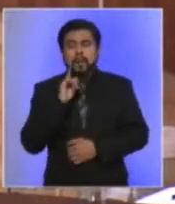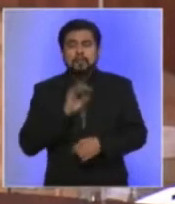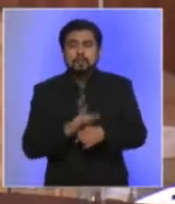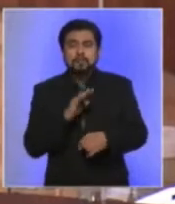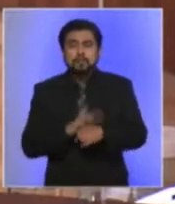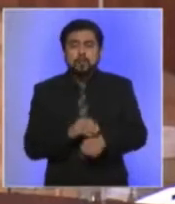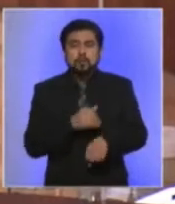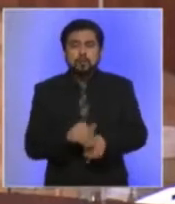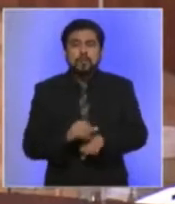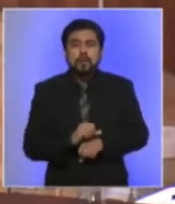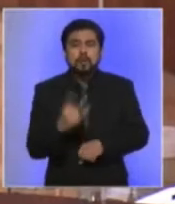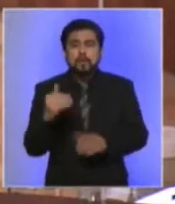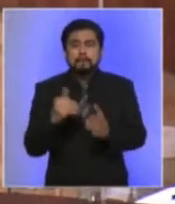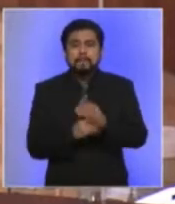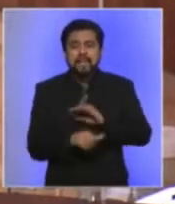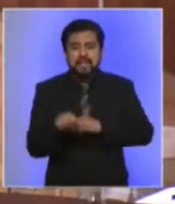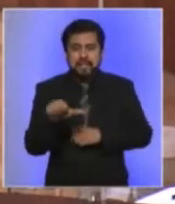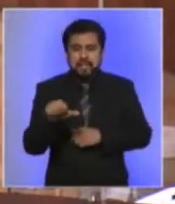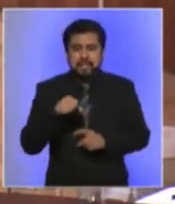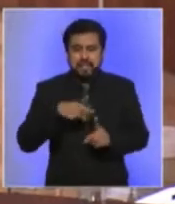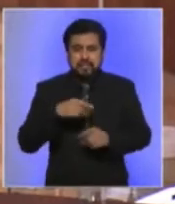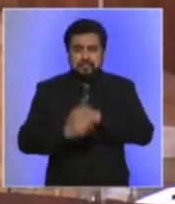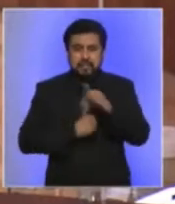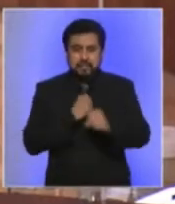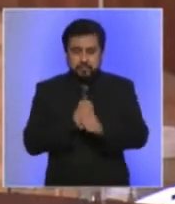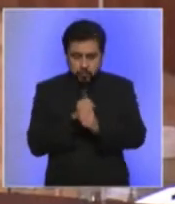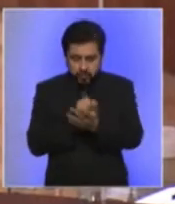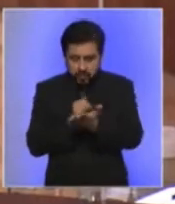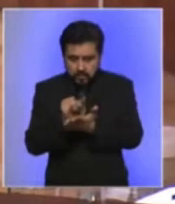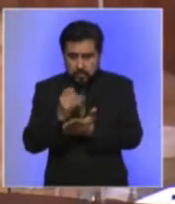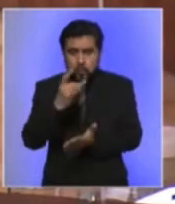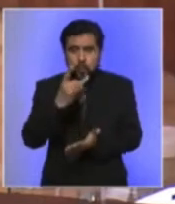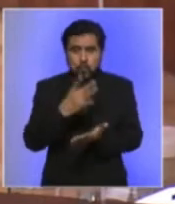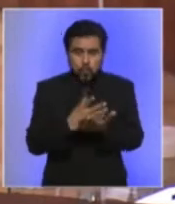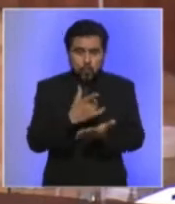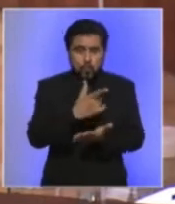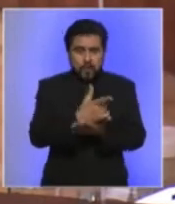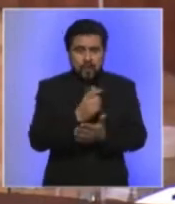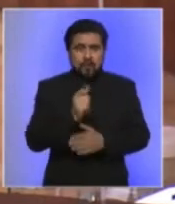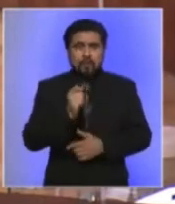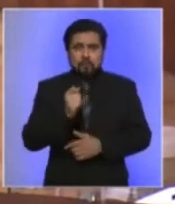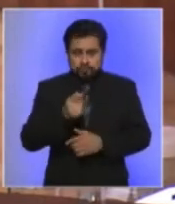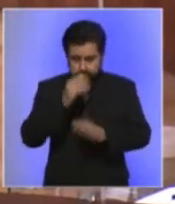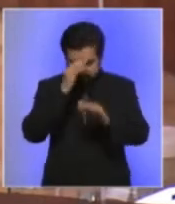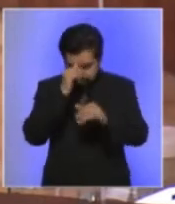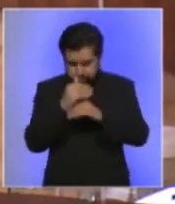ciudadanía 1016 del presente año se decide único Se confirma el acuerdo controvertido